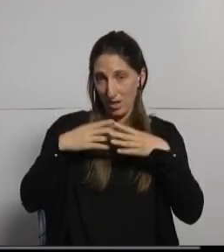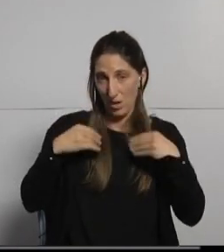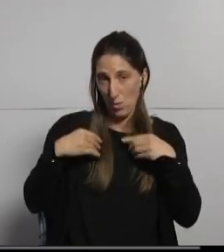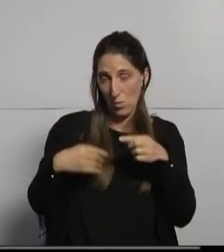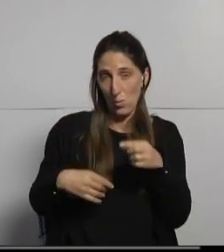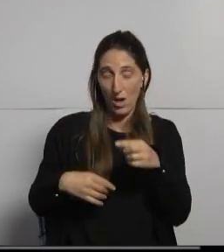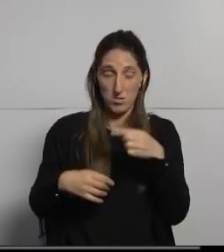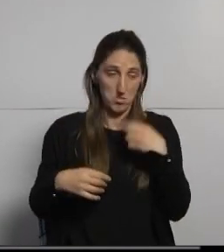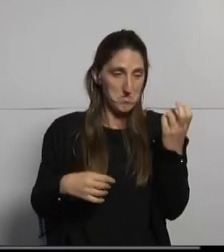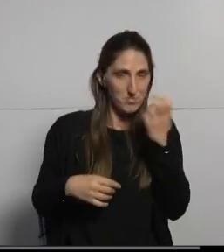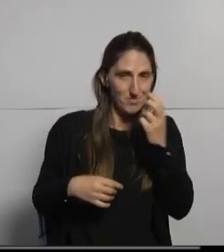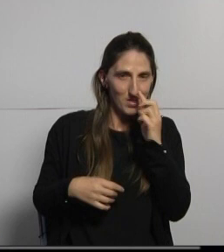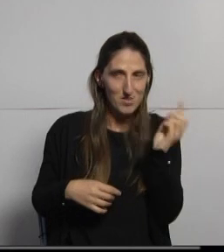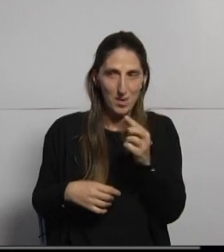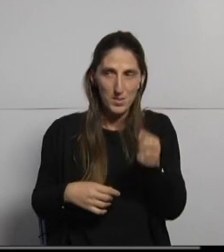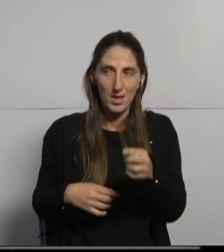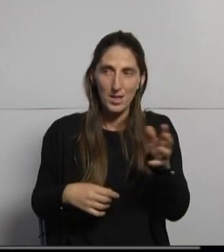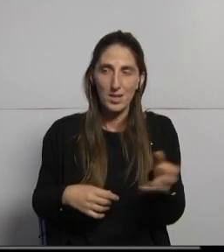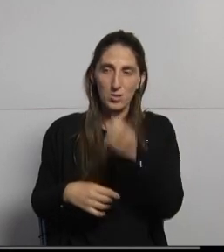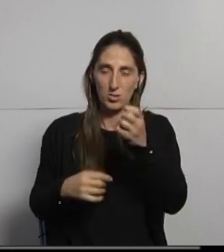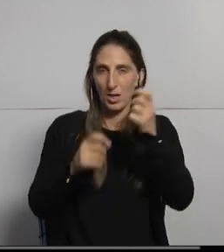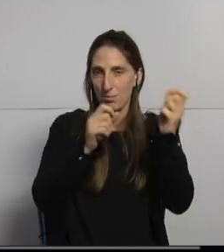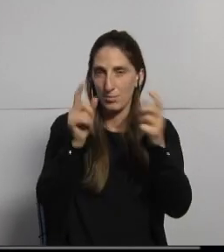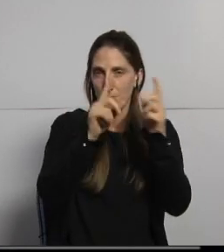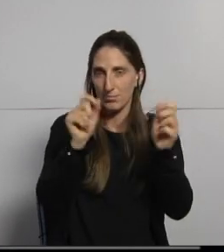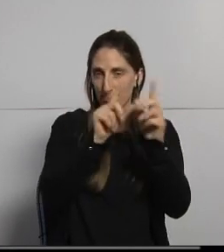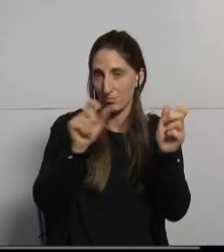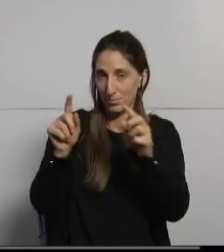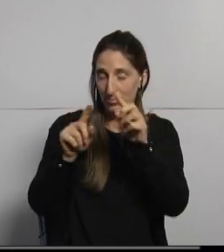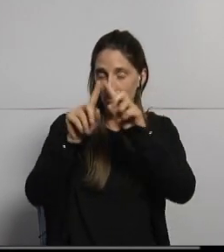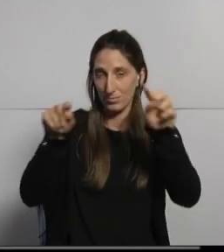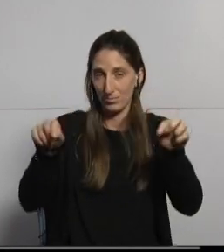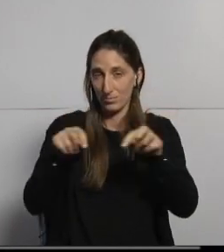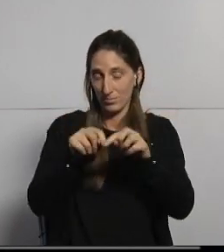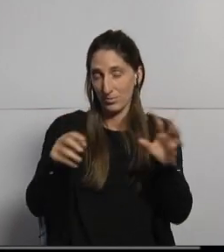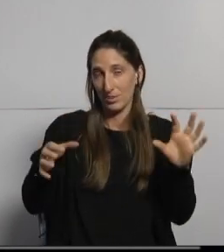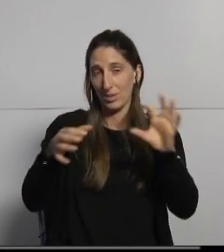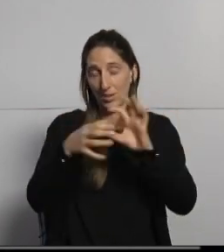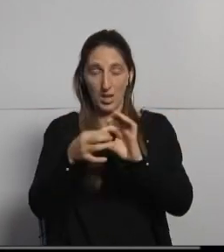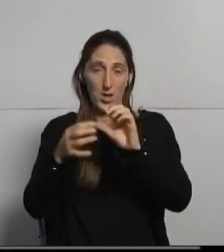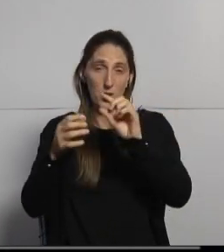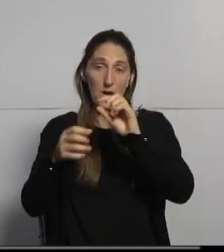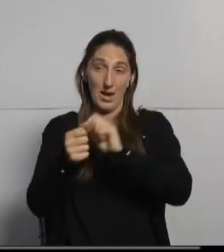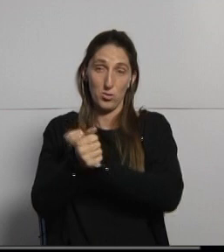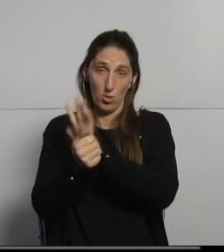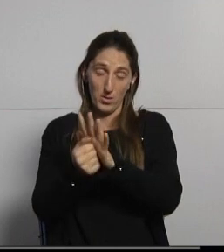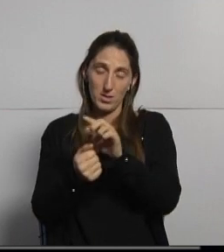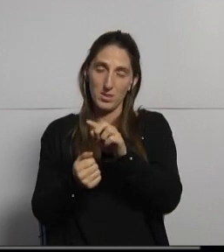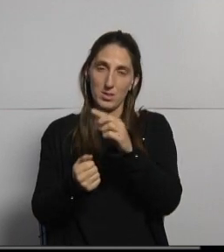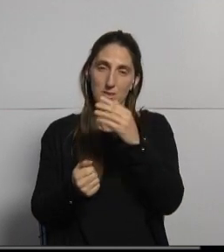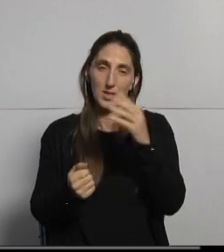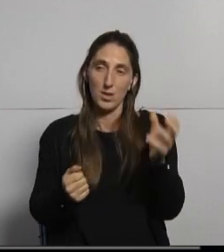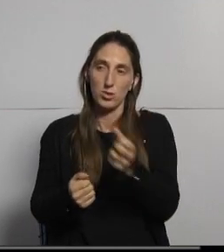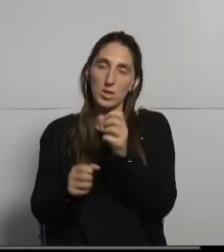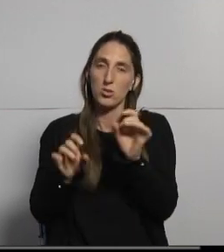Y hice una búsqueda rápida ahí y encontré papers relacionados al COVID-19 con keywords de Machine Learning y encontré solo en el último